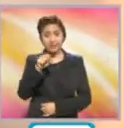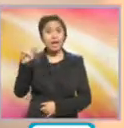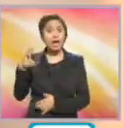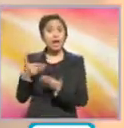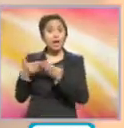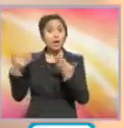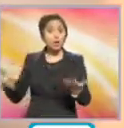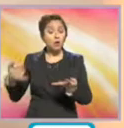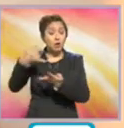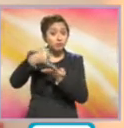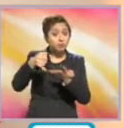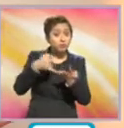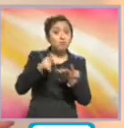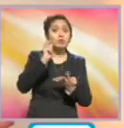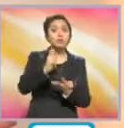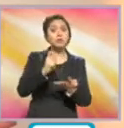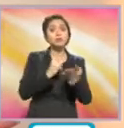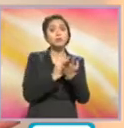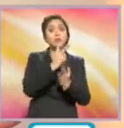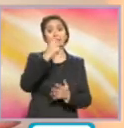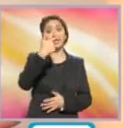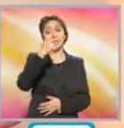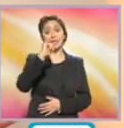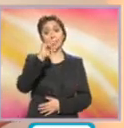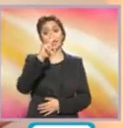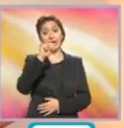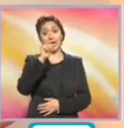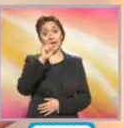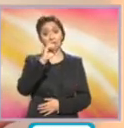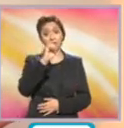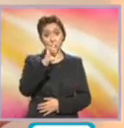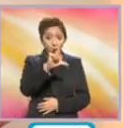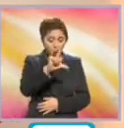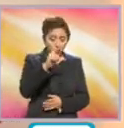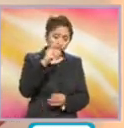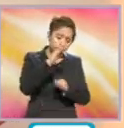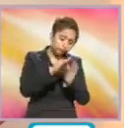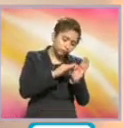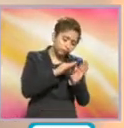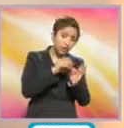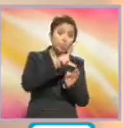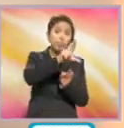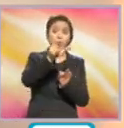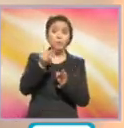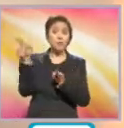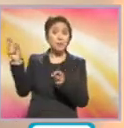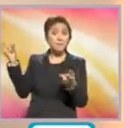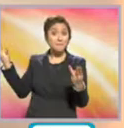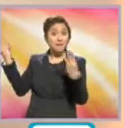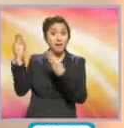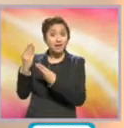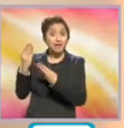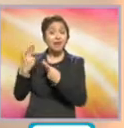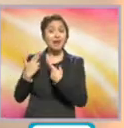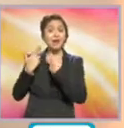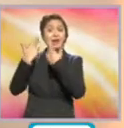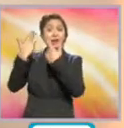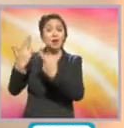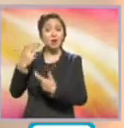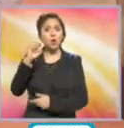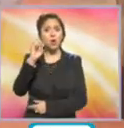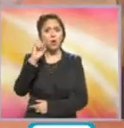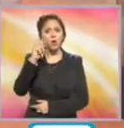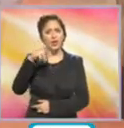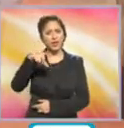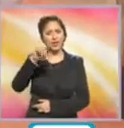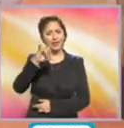también a la madrina le regalaron una orquídea y empezó a investigar y a ver que ella lo podía hacer. Hacer en su casa. Y